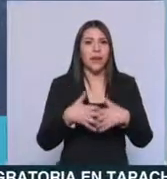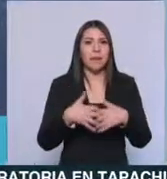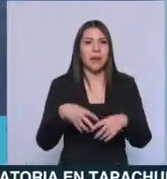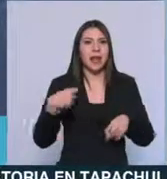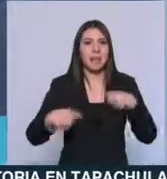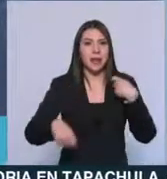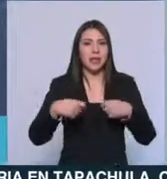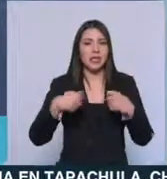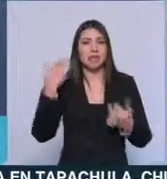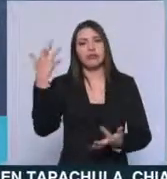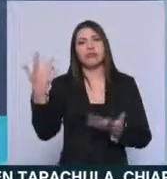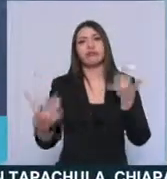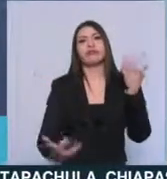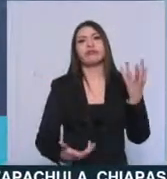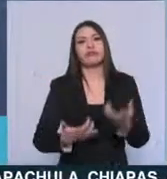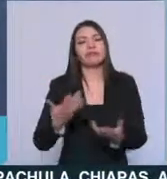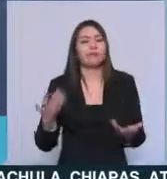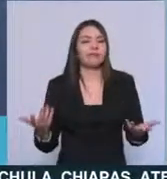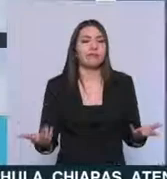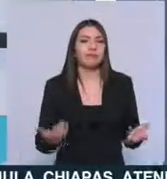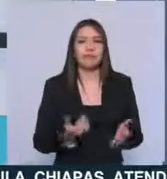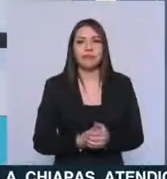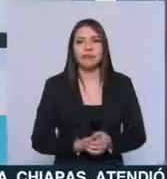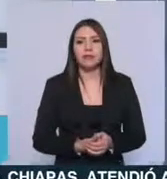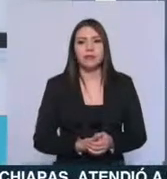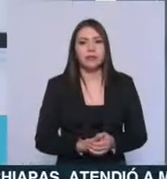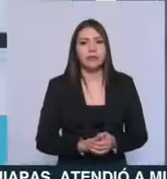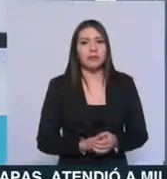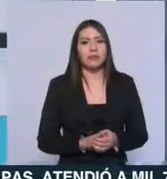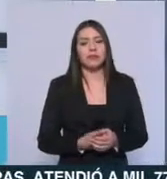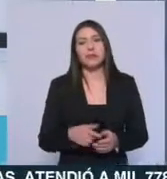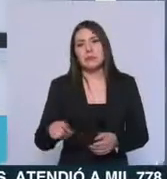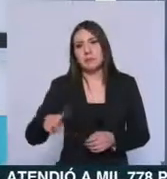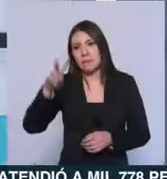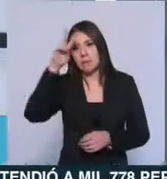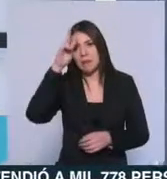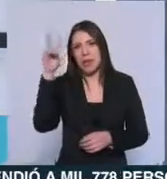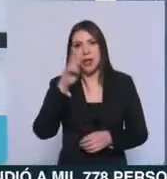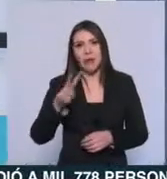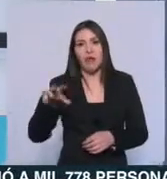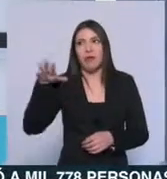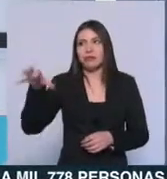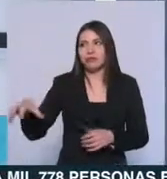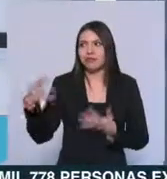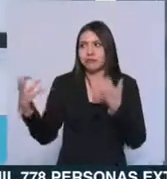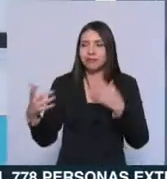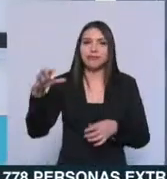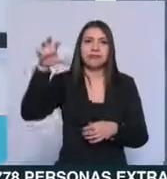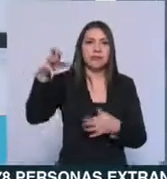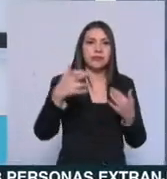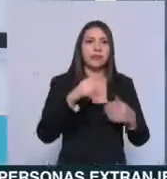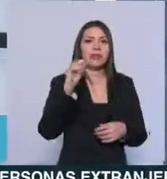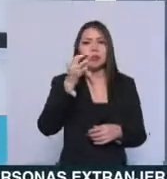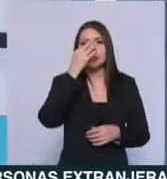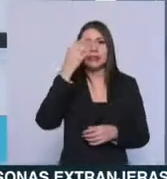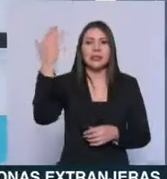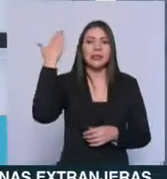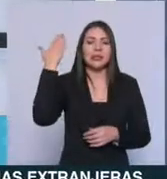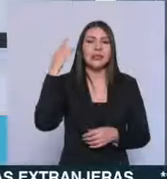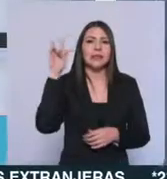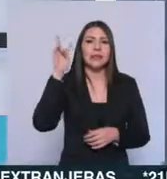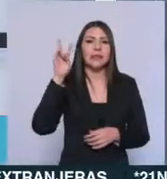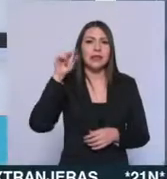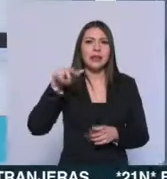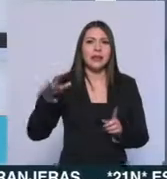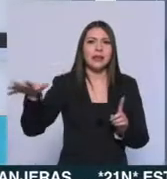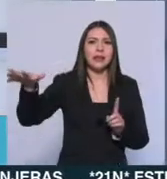plástico también. Bueno, entonces se vino, todos los factores en contra que han generado esto, que incluso aquí afuera lo vimos el pasado viernes, el humo nos